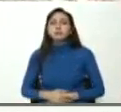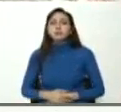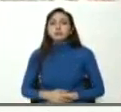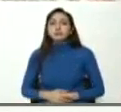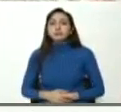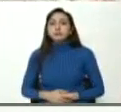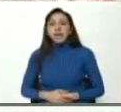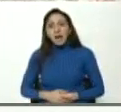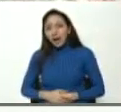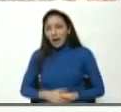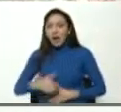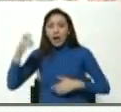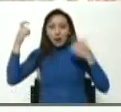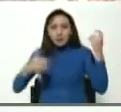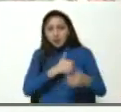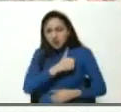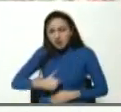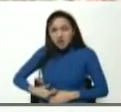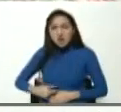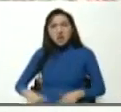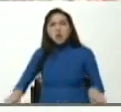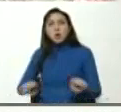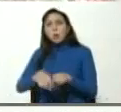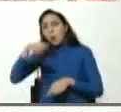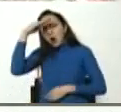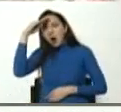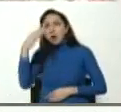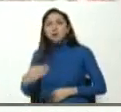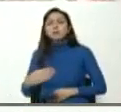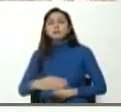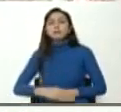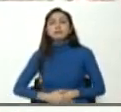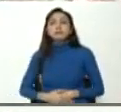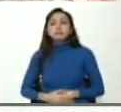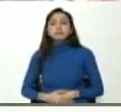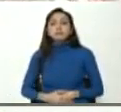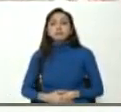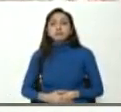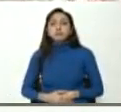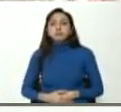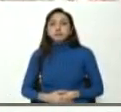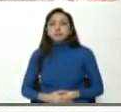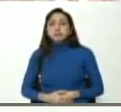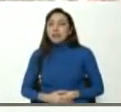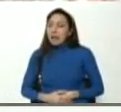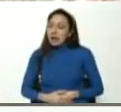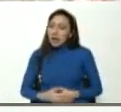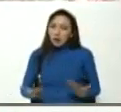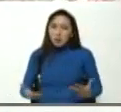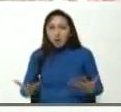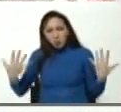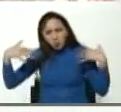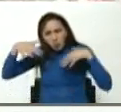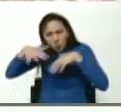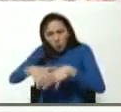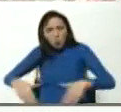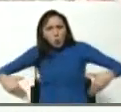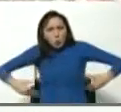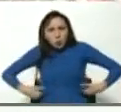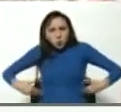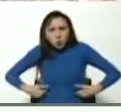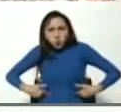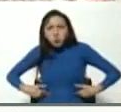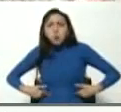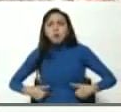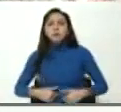que el presidente de la republica del comandante hugo chávez que había que unir fuerzas y esfuerzos